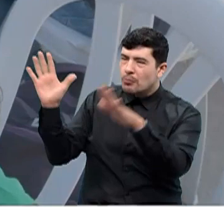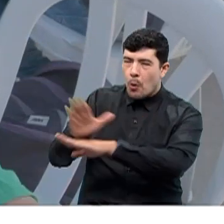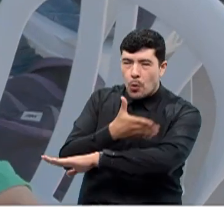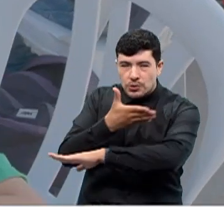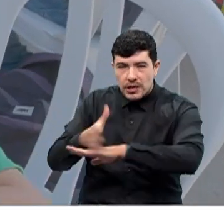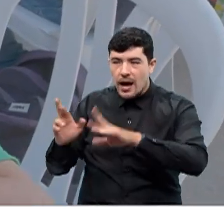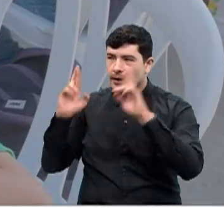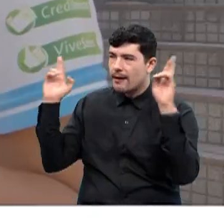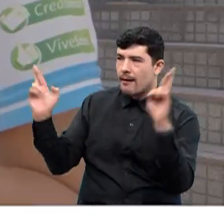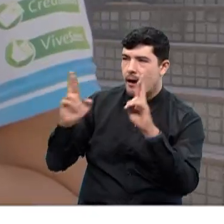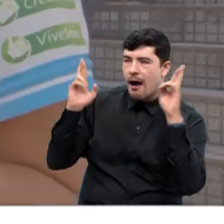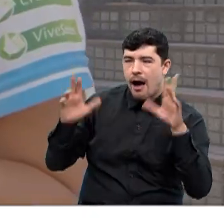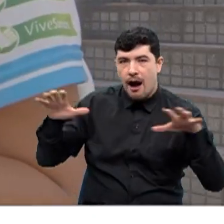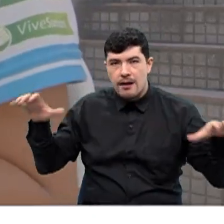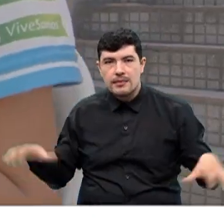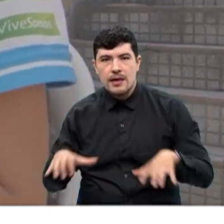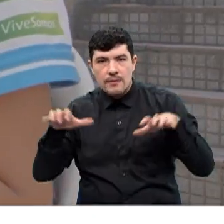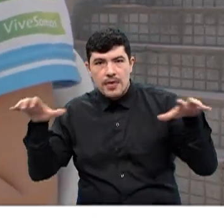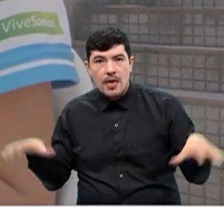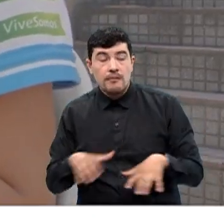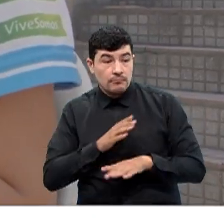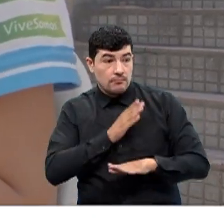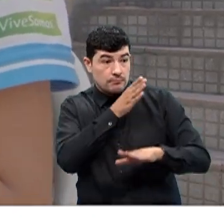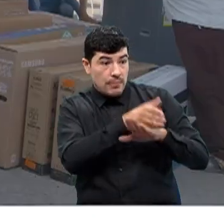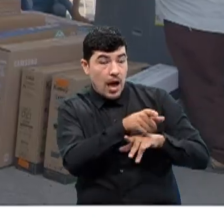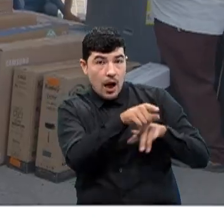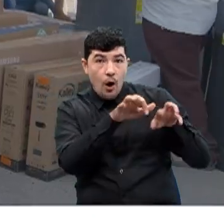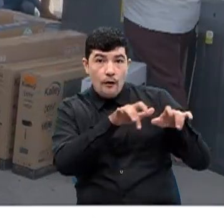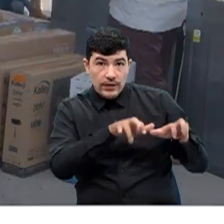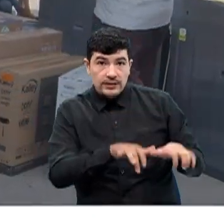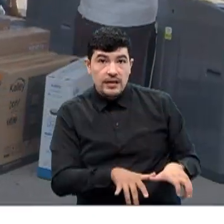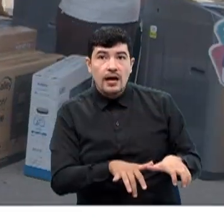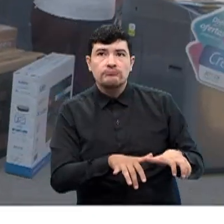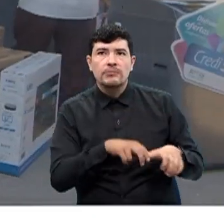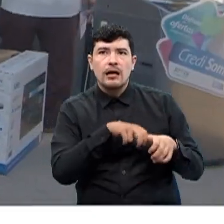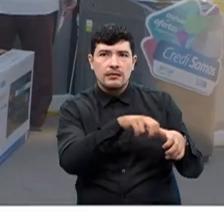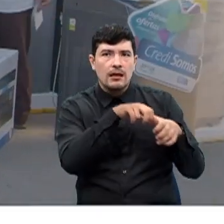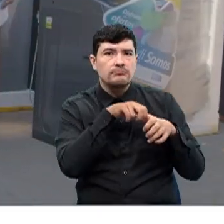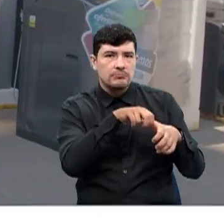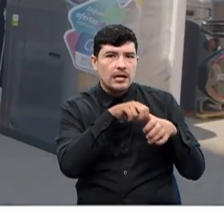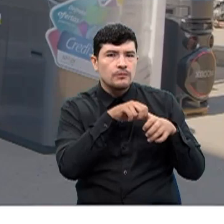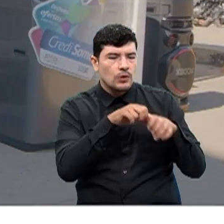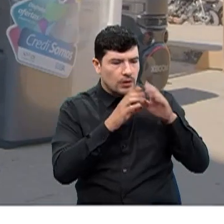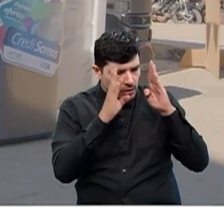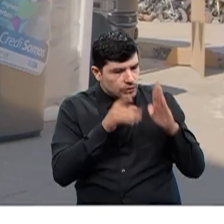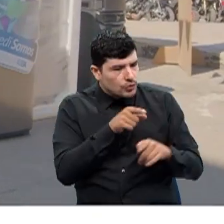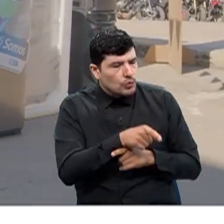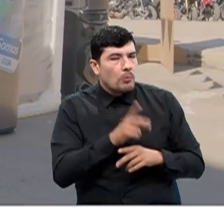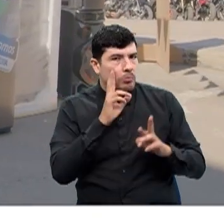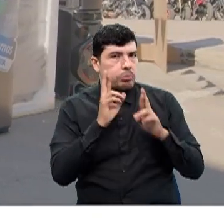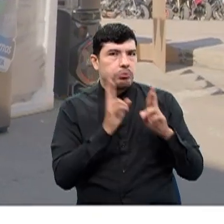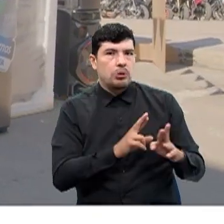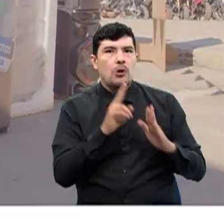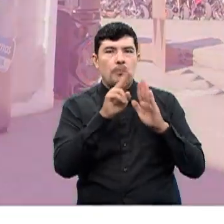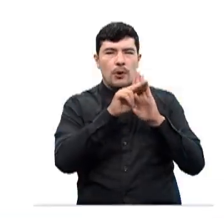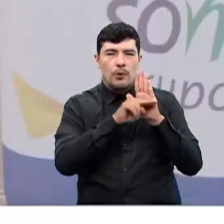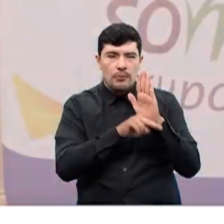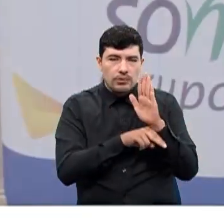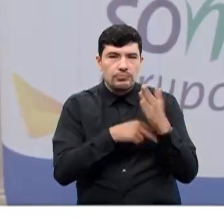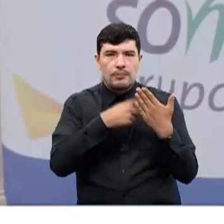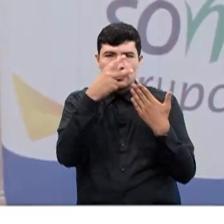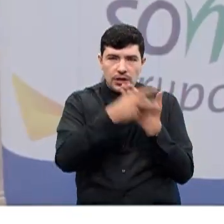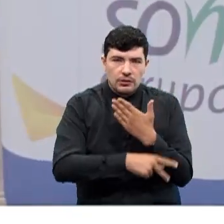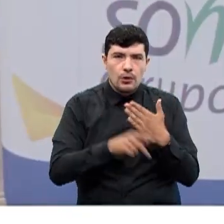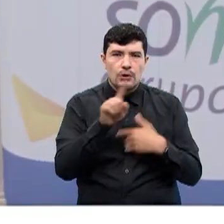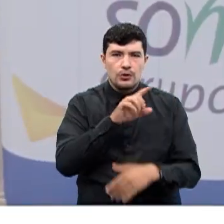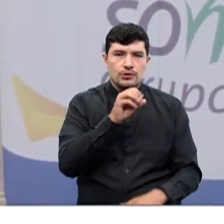actividades lúdicas. Realizaron trámites en la oficina de atención móvil y conocieron los programas Somos y Esa en Casa. Estuvimos